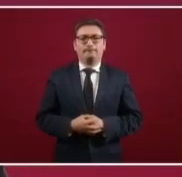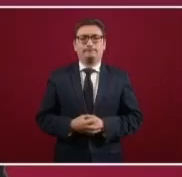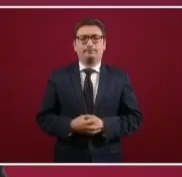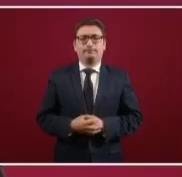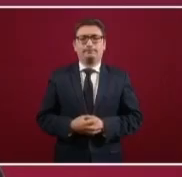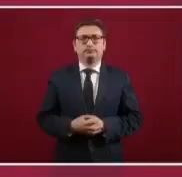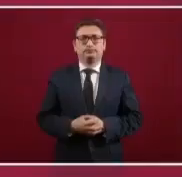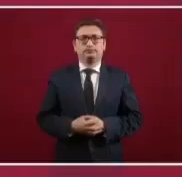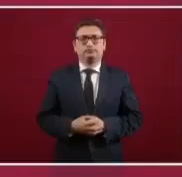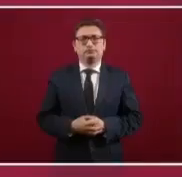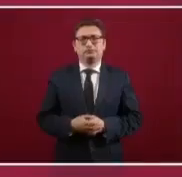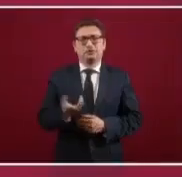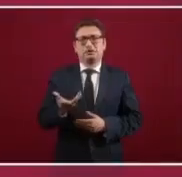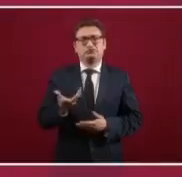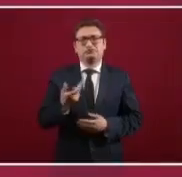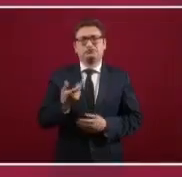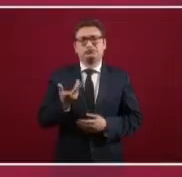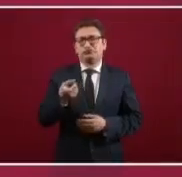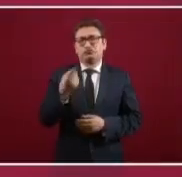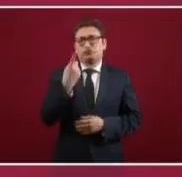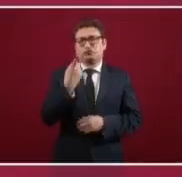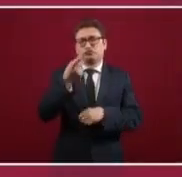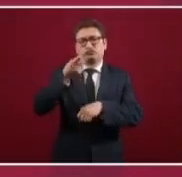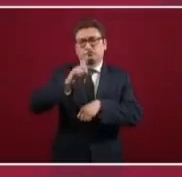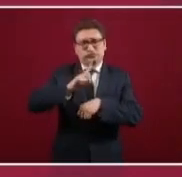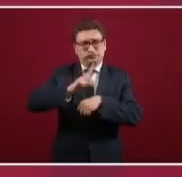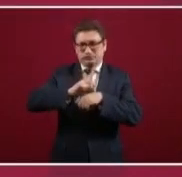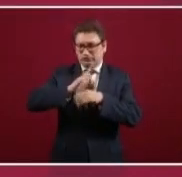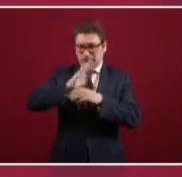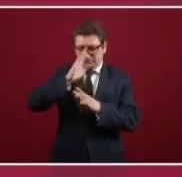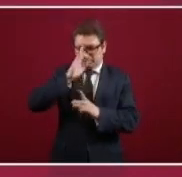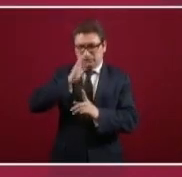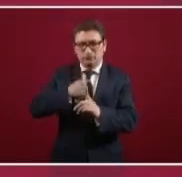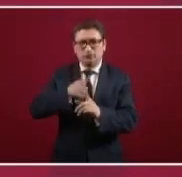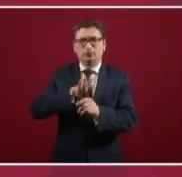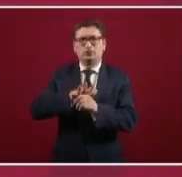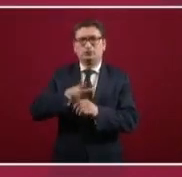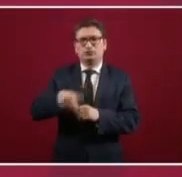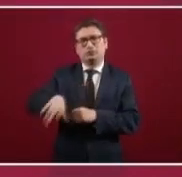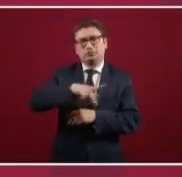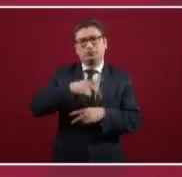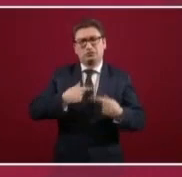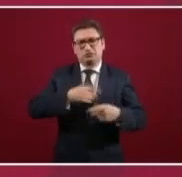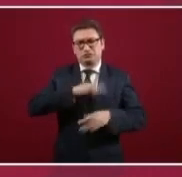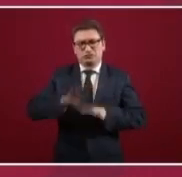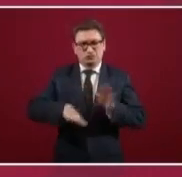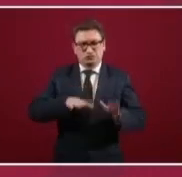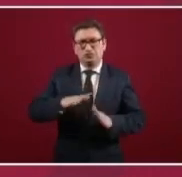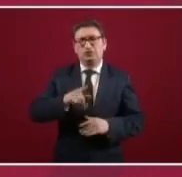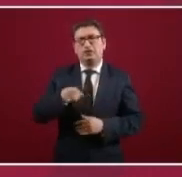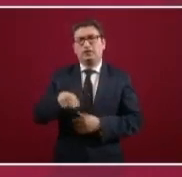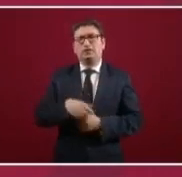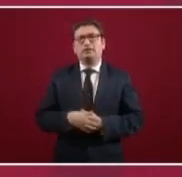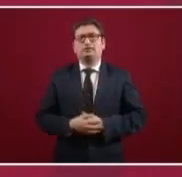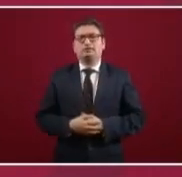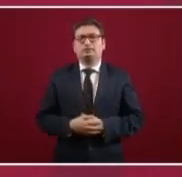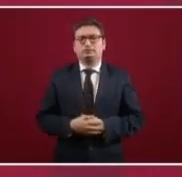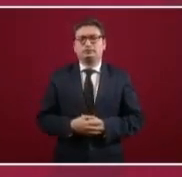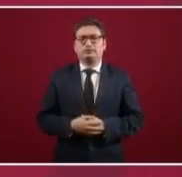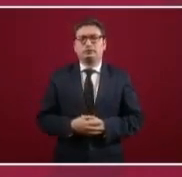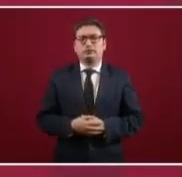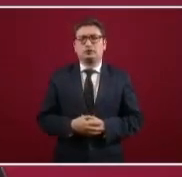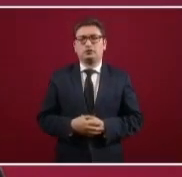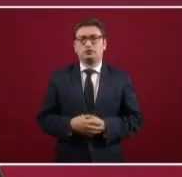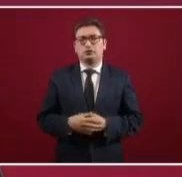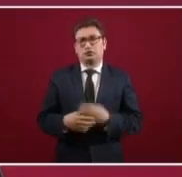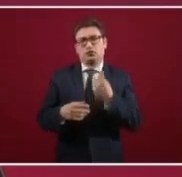es un día dedicado a los muertos 2 hoy para